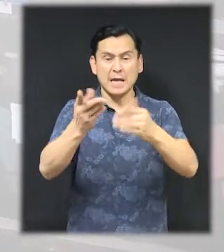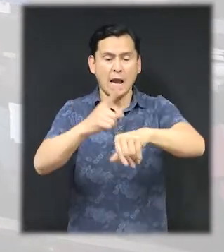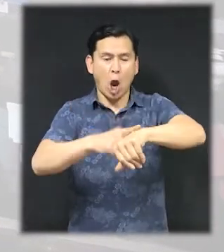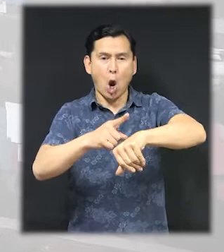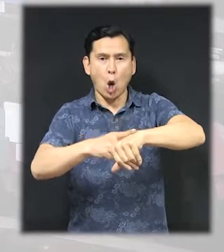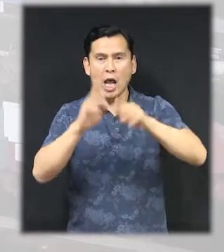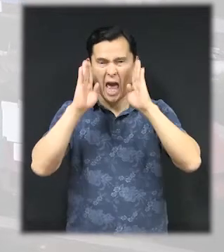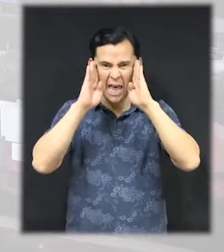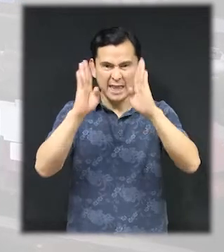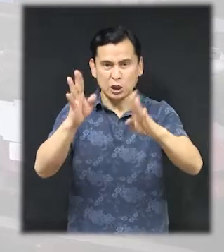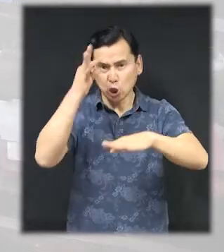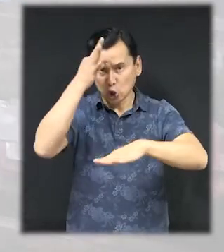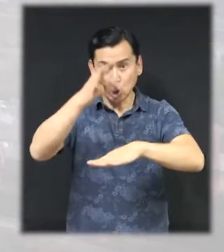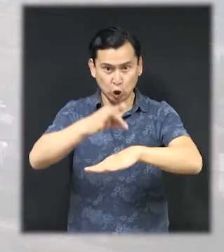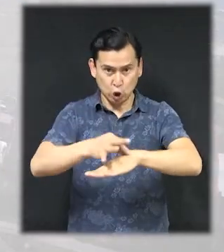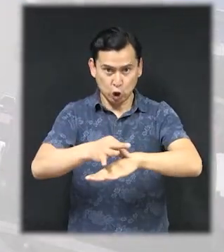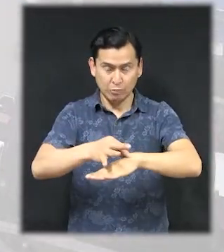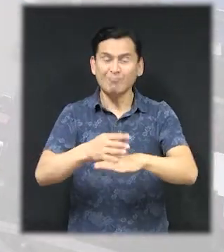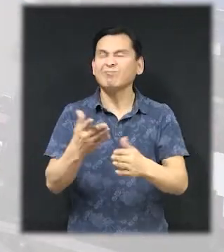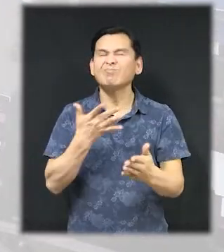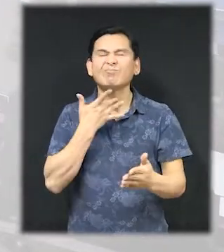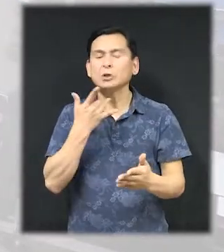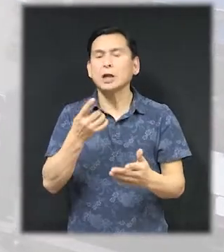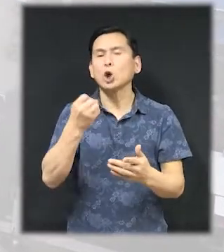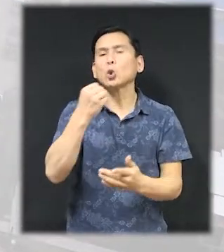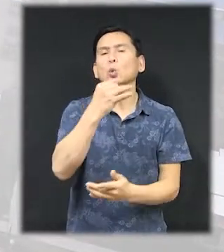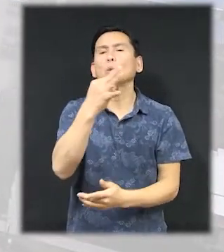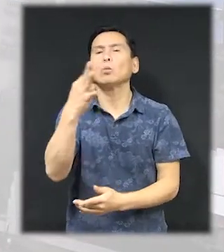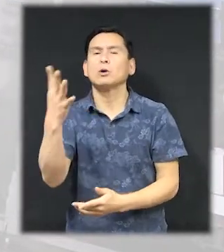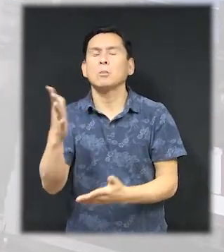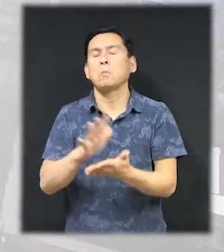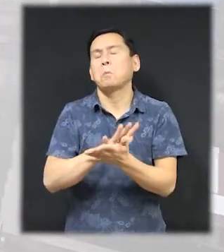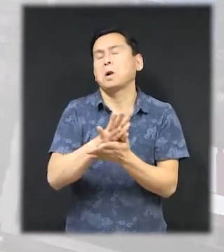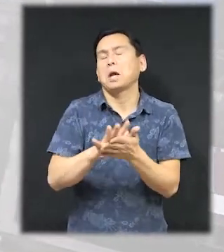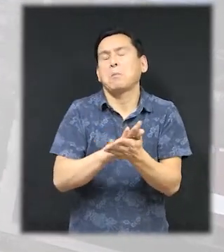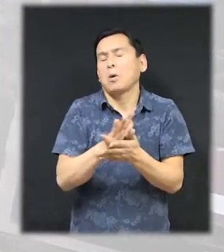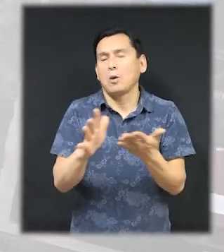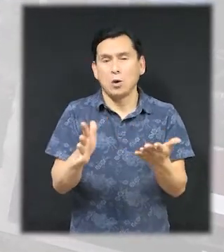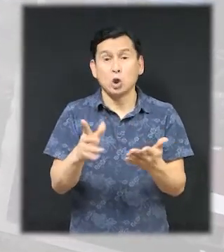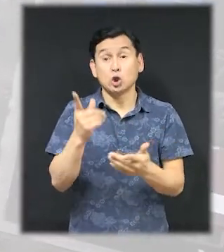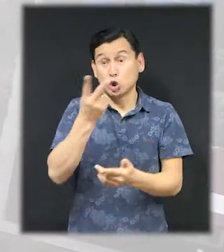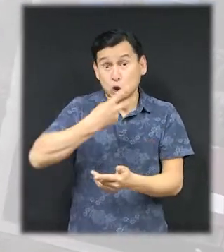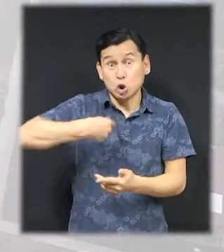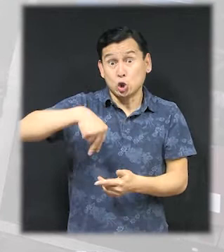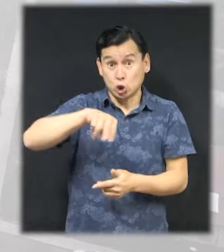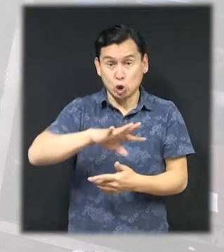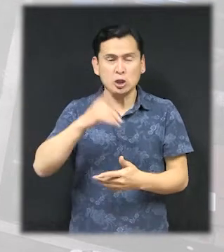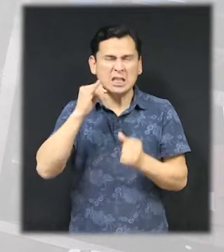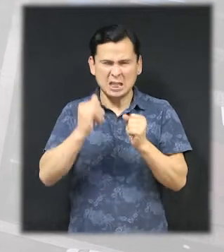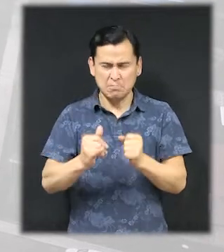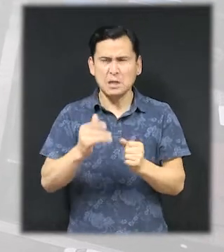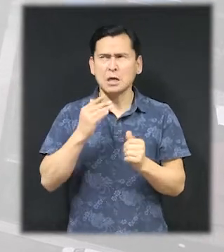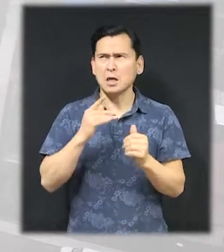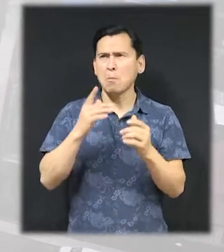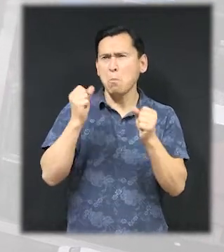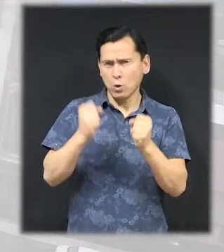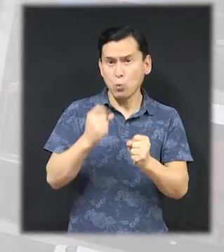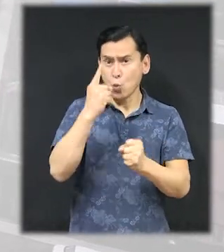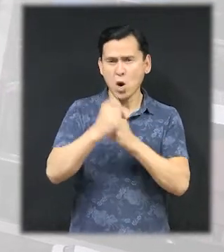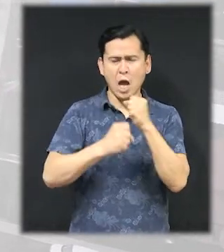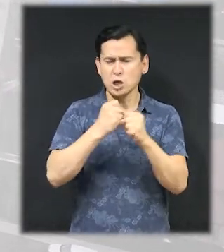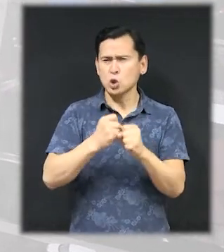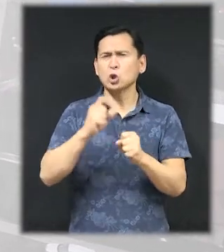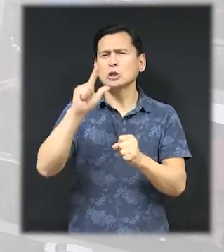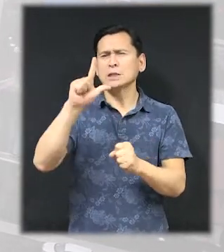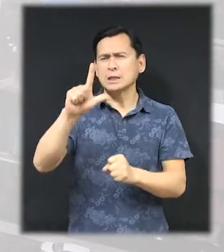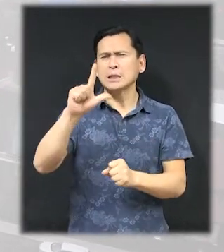horas médicas en nuestro policlínico se expresa en números muy concretos. Tradicionalmente nosotros somos capaces de entregar anualmente